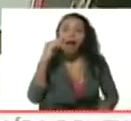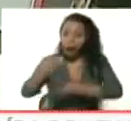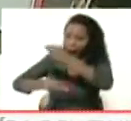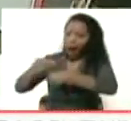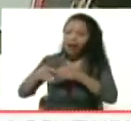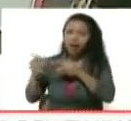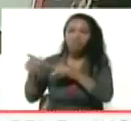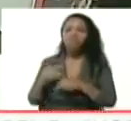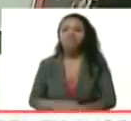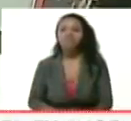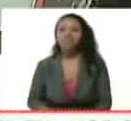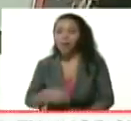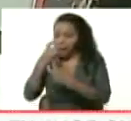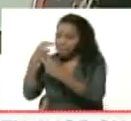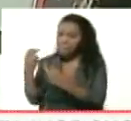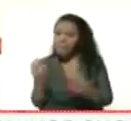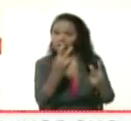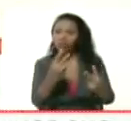Invito